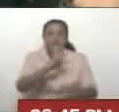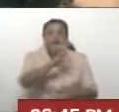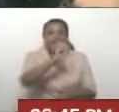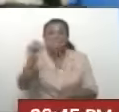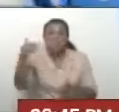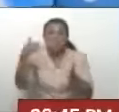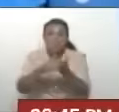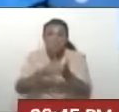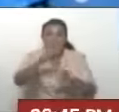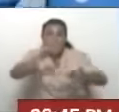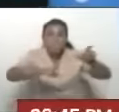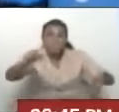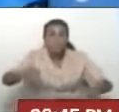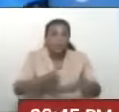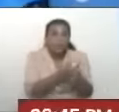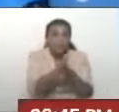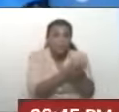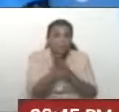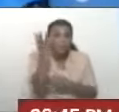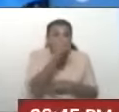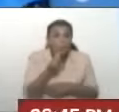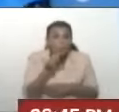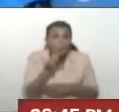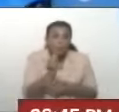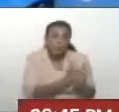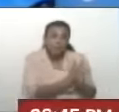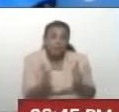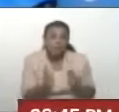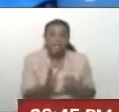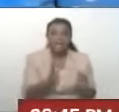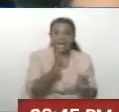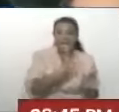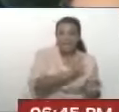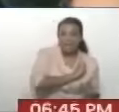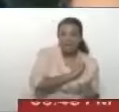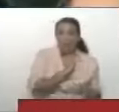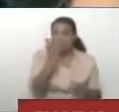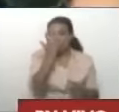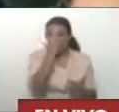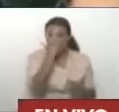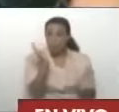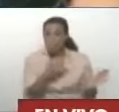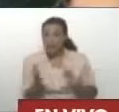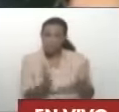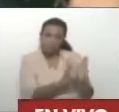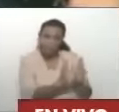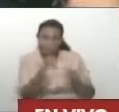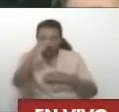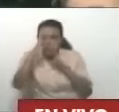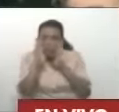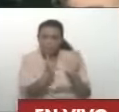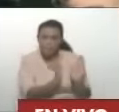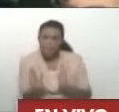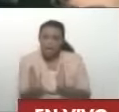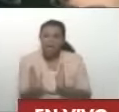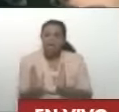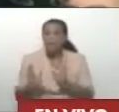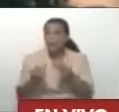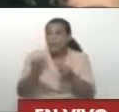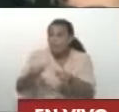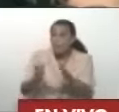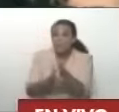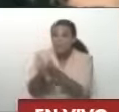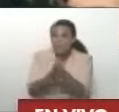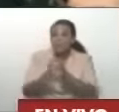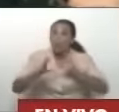500.000 emprendedores de aquí en el primer semestre, la vamos a cumplir. Y vamos a estar en un programa igual a este dentro de poco y van a ser esos emprendedores que